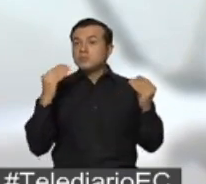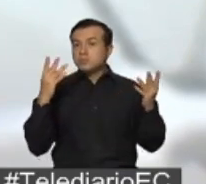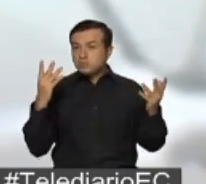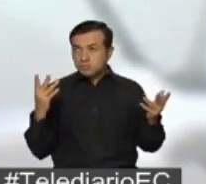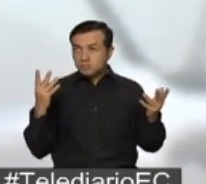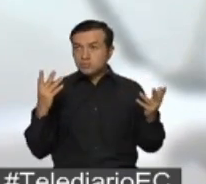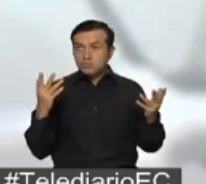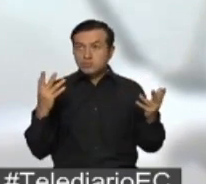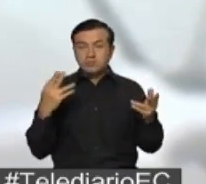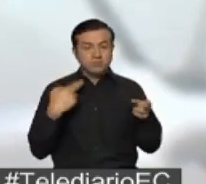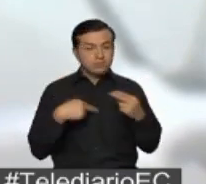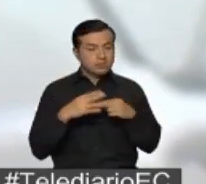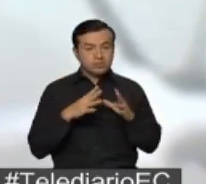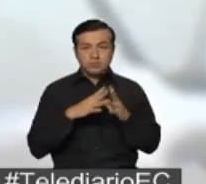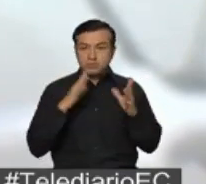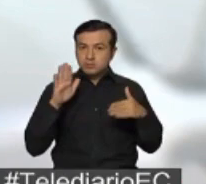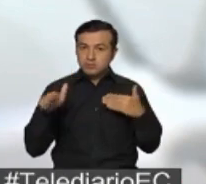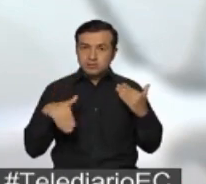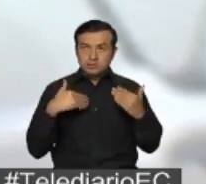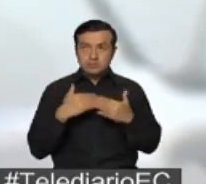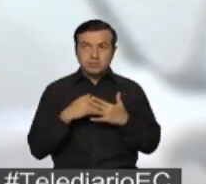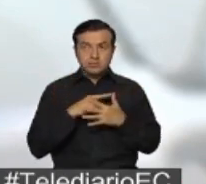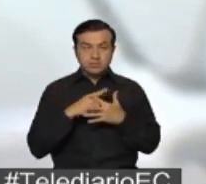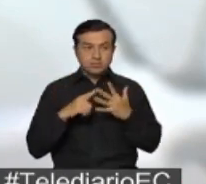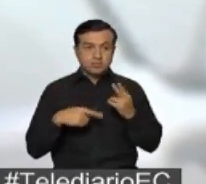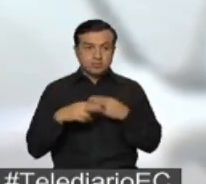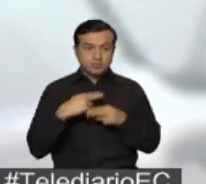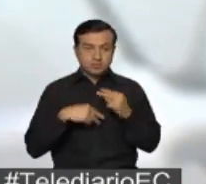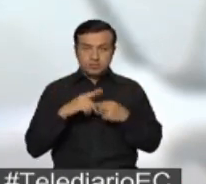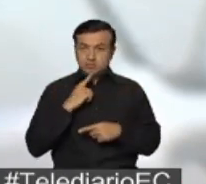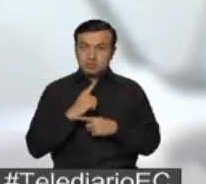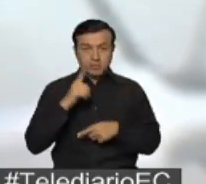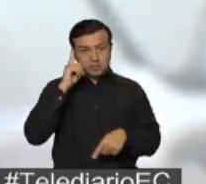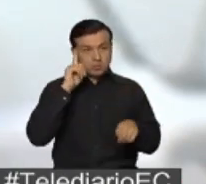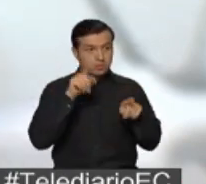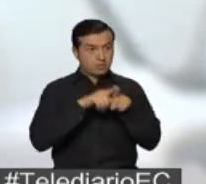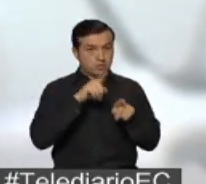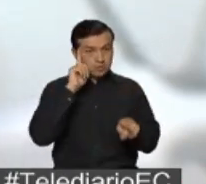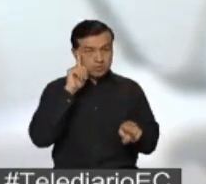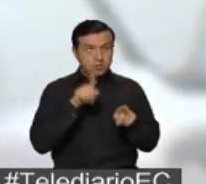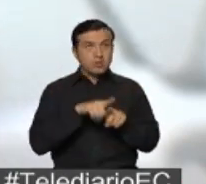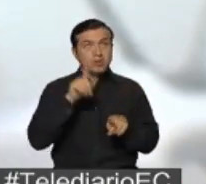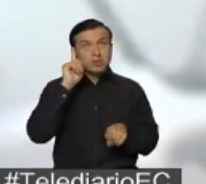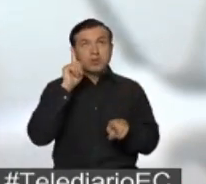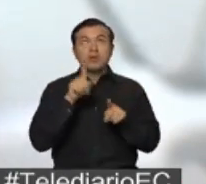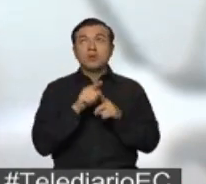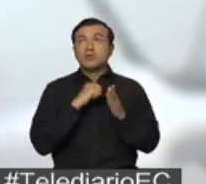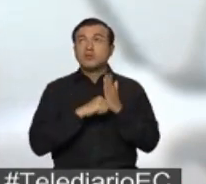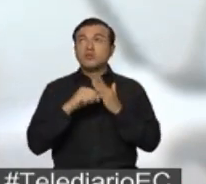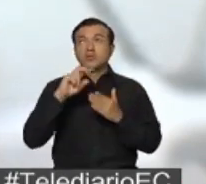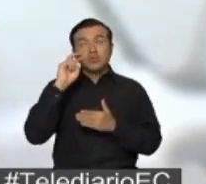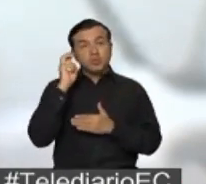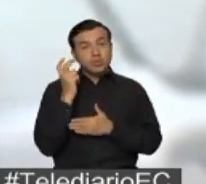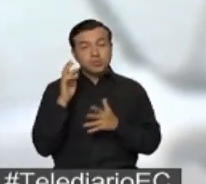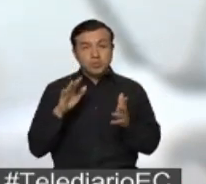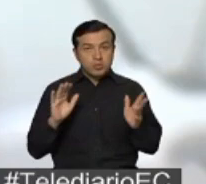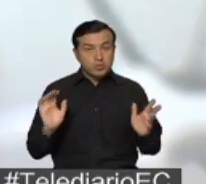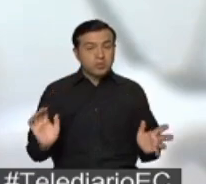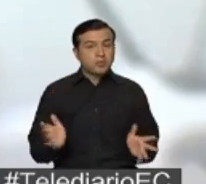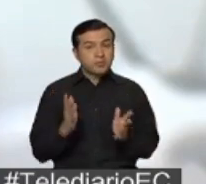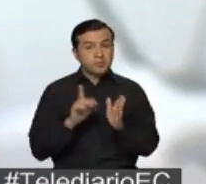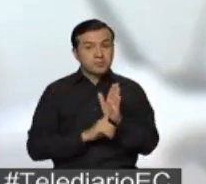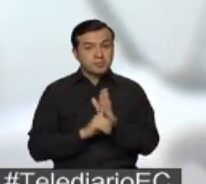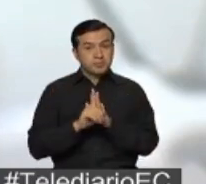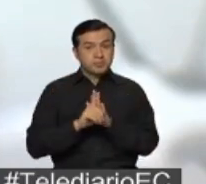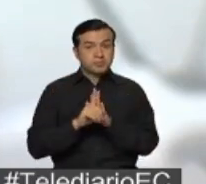popular y solidaria abarca todos los sectores del mercado los acuerdos que tenemos firmados con el ministerio de turismo para fomentar el